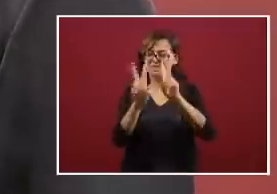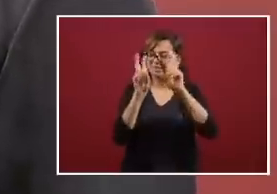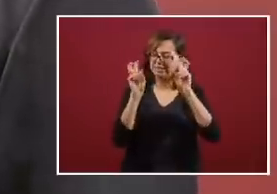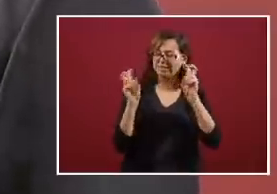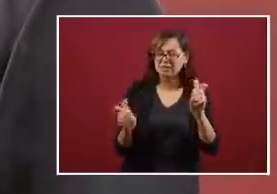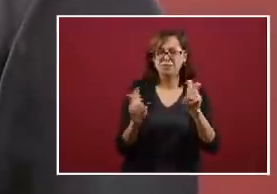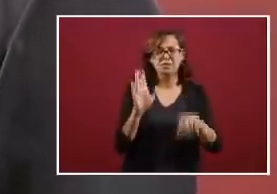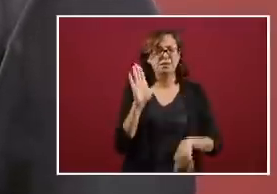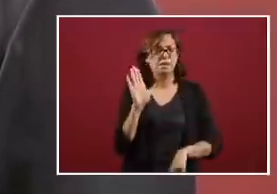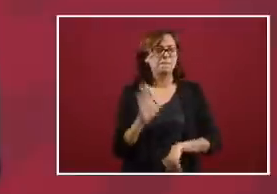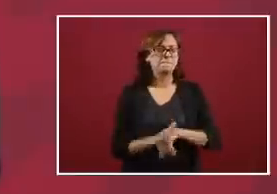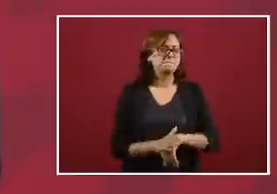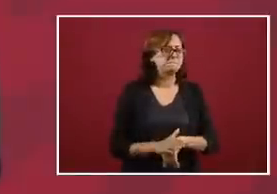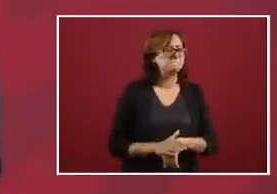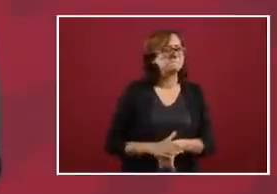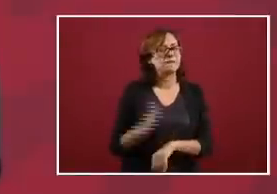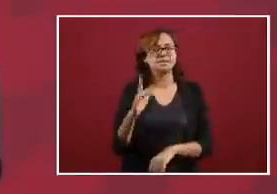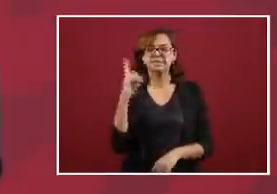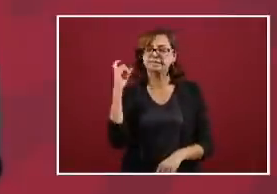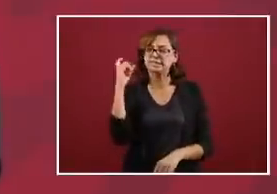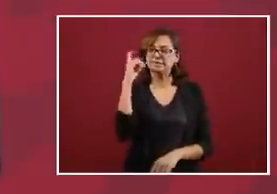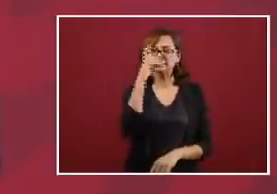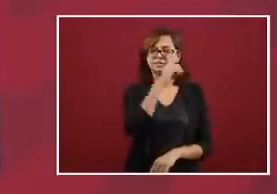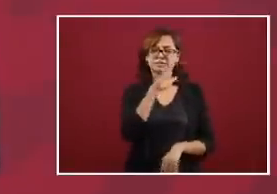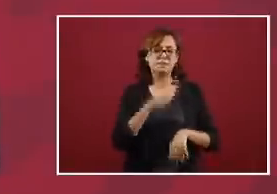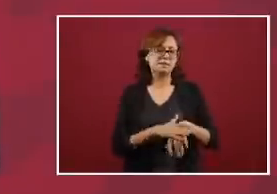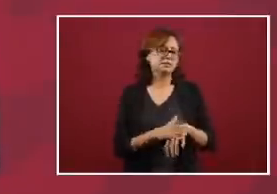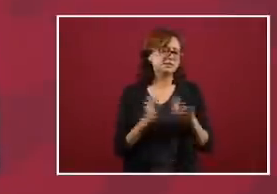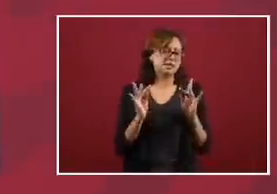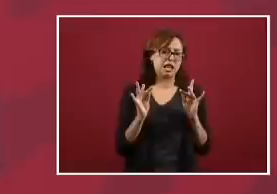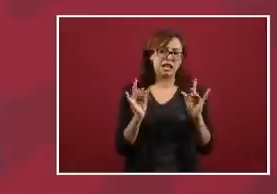más complejo, más delicado,